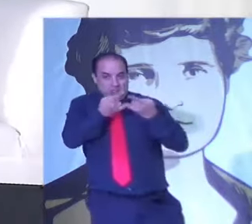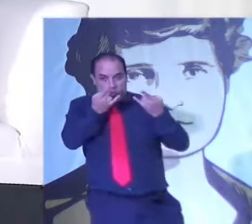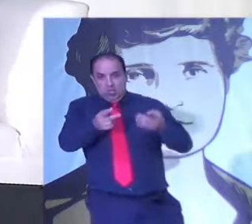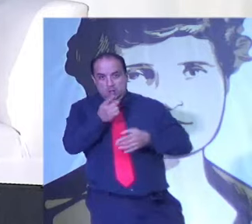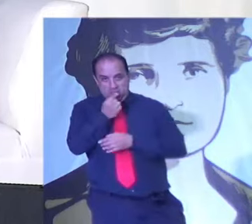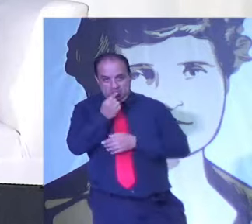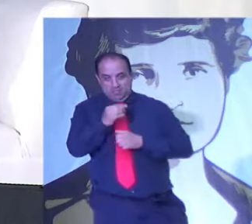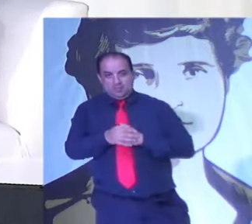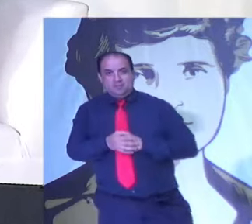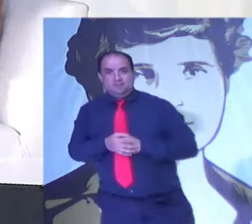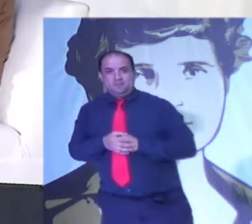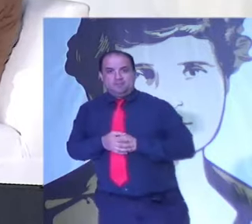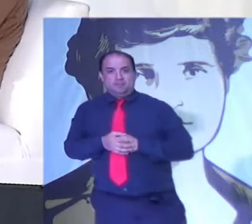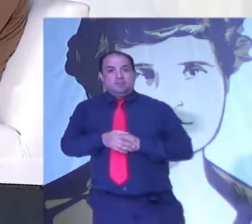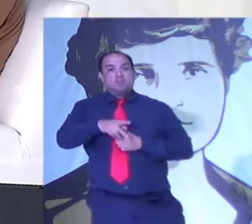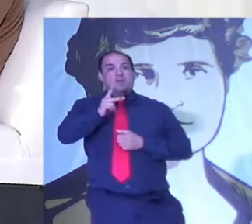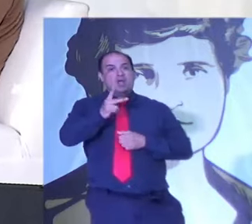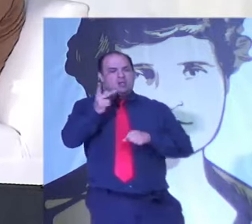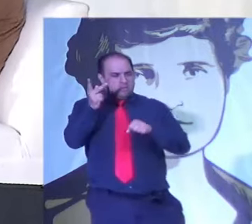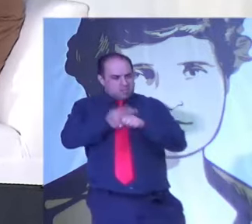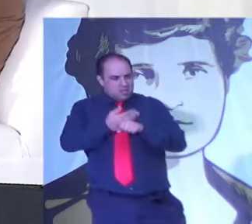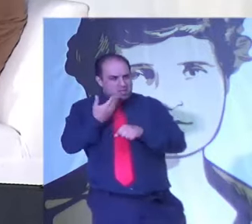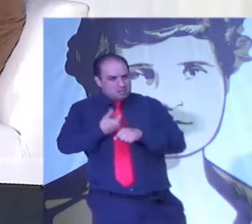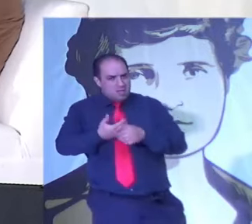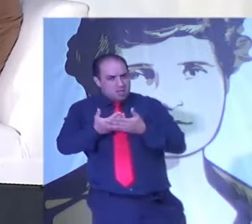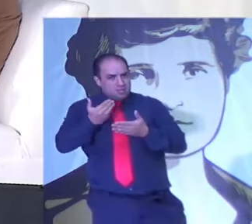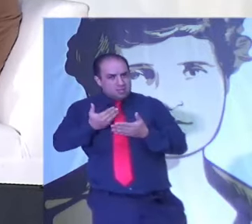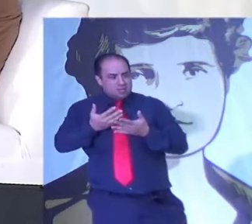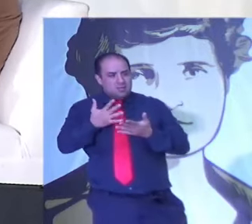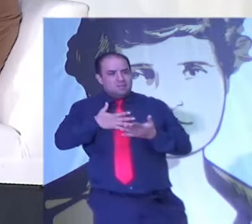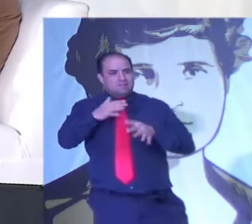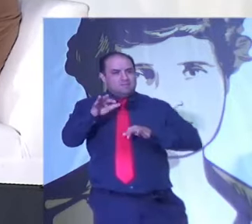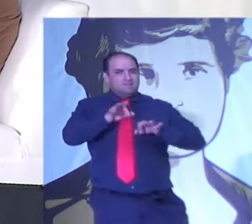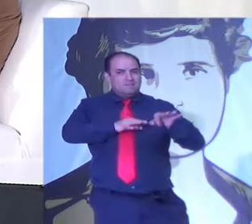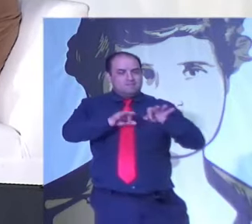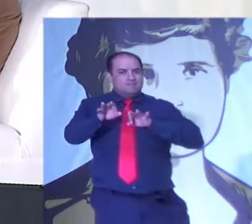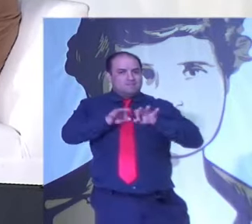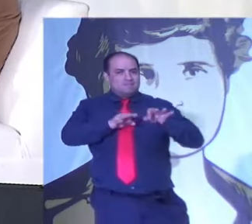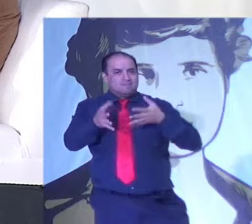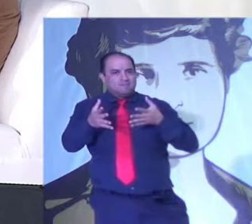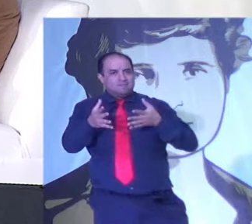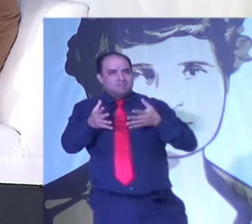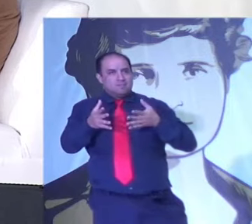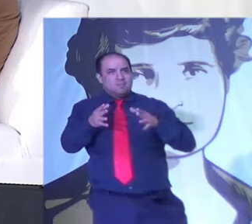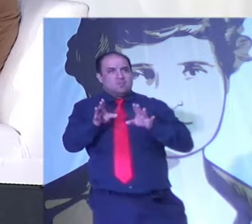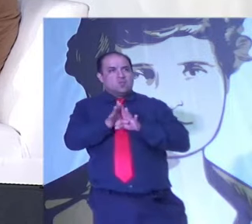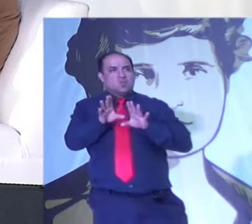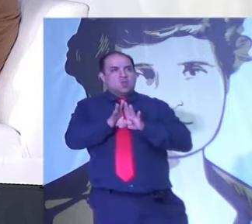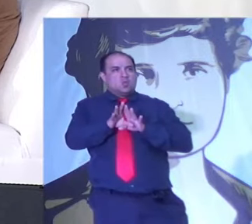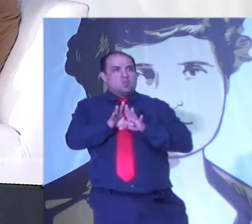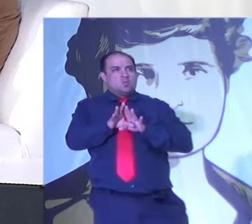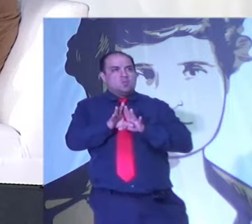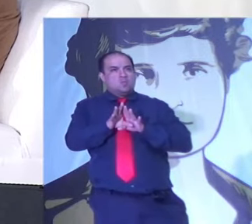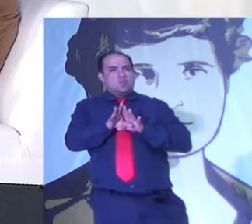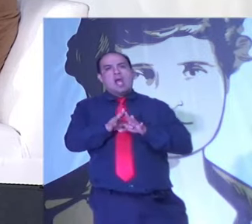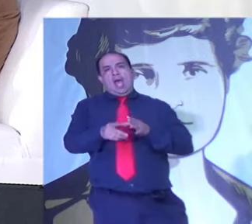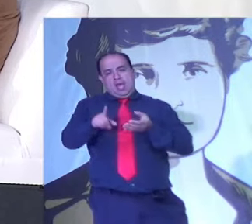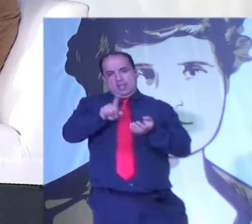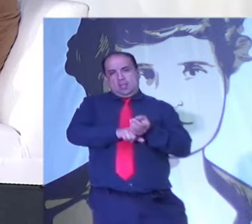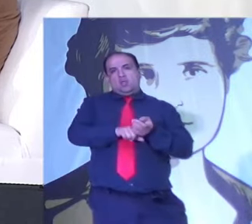¿no? Pero lo que me pasó a mí en ese momento es que yo estaba trabajando como columnista en un